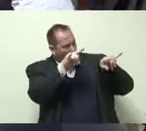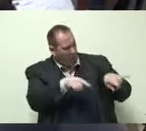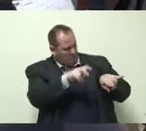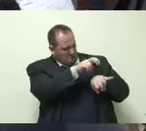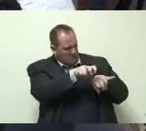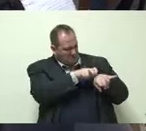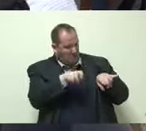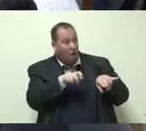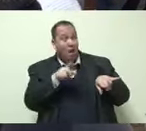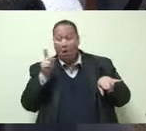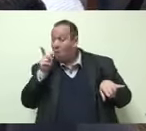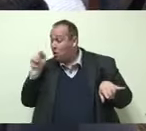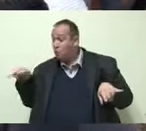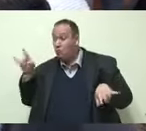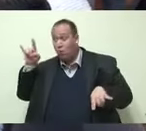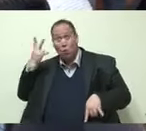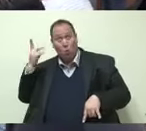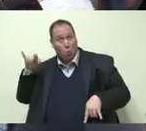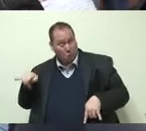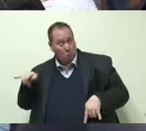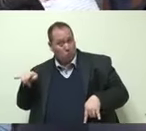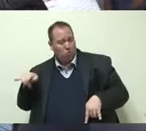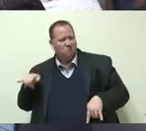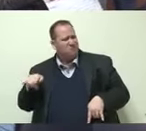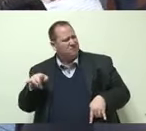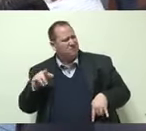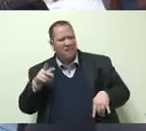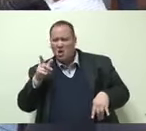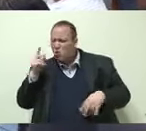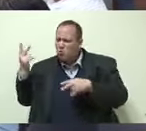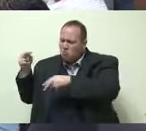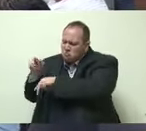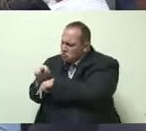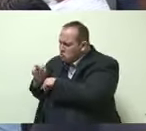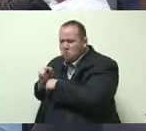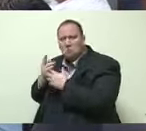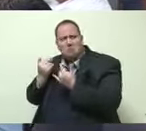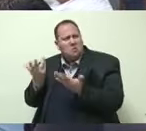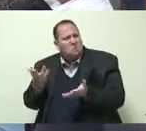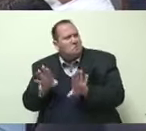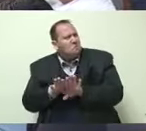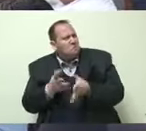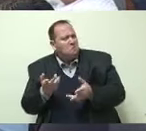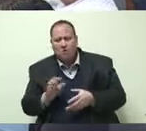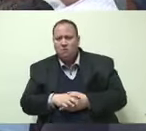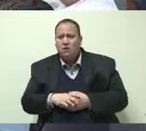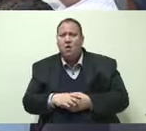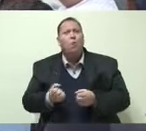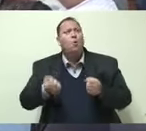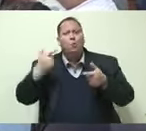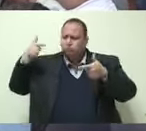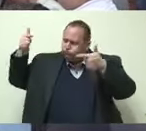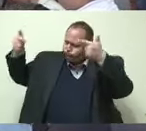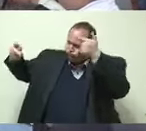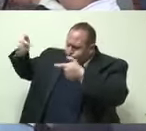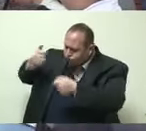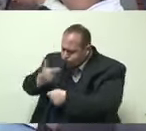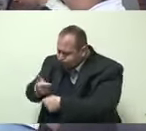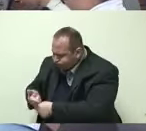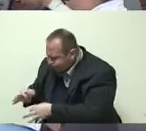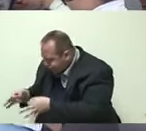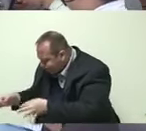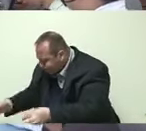los mandos policíacos? ¿Por qué quedaron, no había escoltas? Y precise cuántos casquillos fueron encontrados y